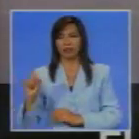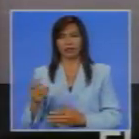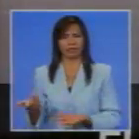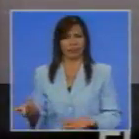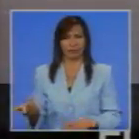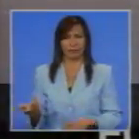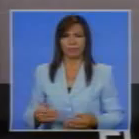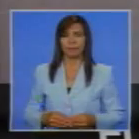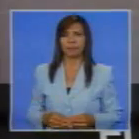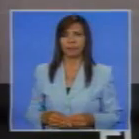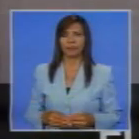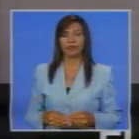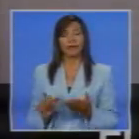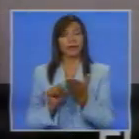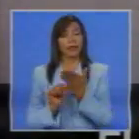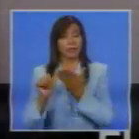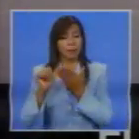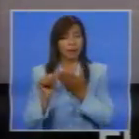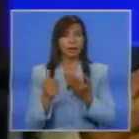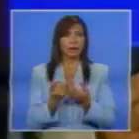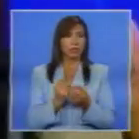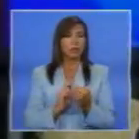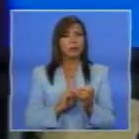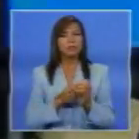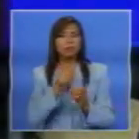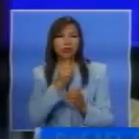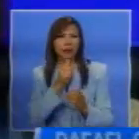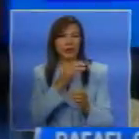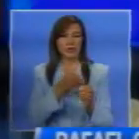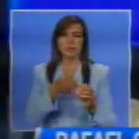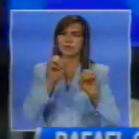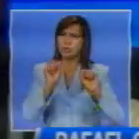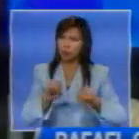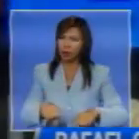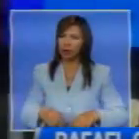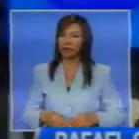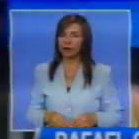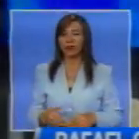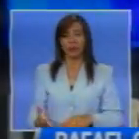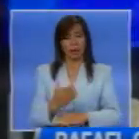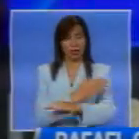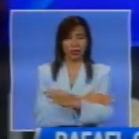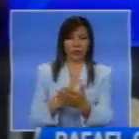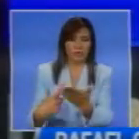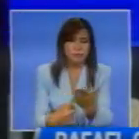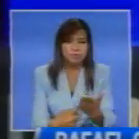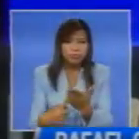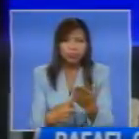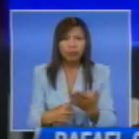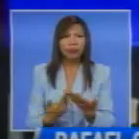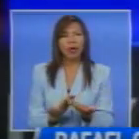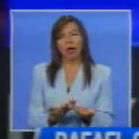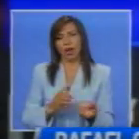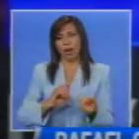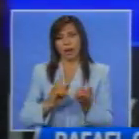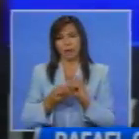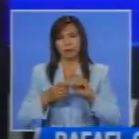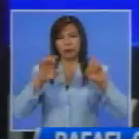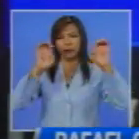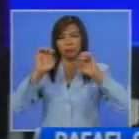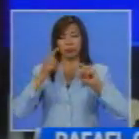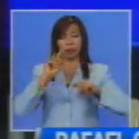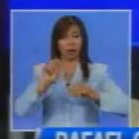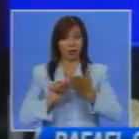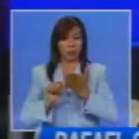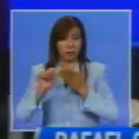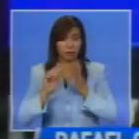prohibición a los ministros para ir a los medios privados. Ya hemos analizado eso, lo hemos evaluado y vamos a cambiar la estrategia. Vamos a permitir que ciertos